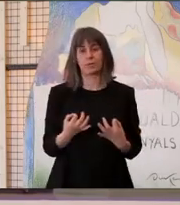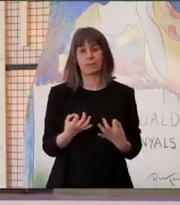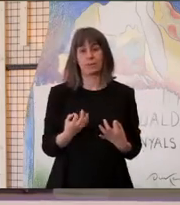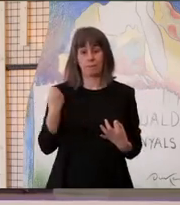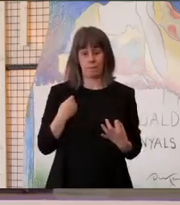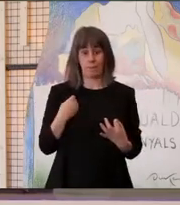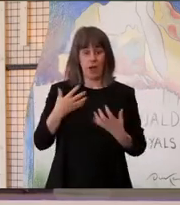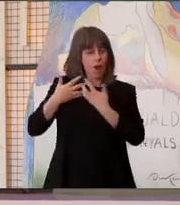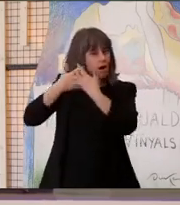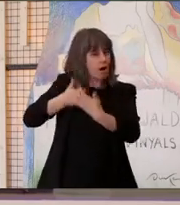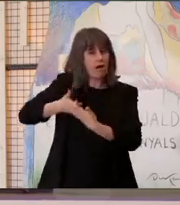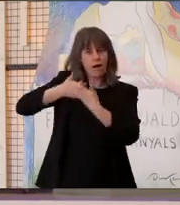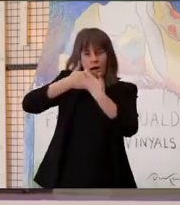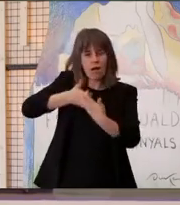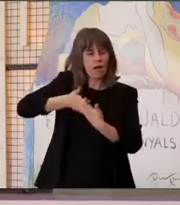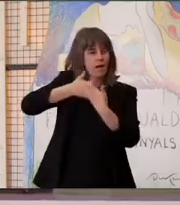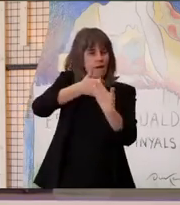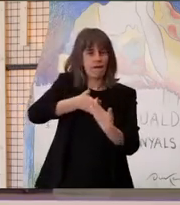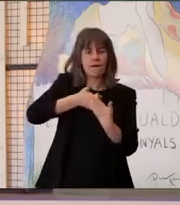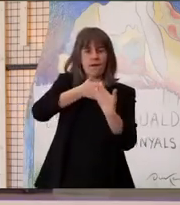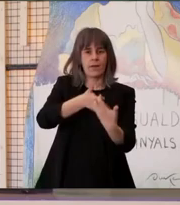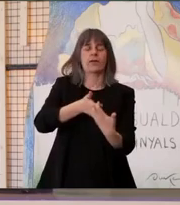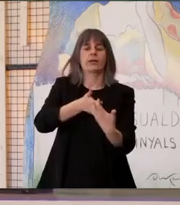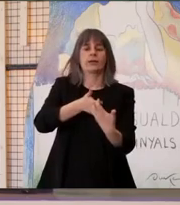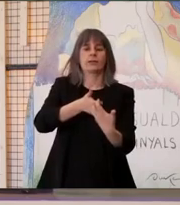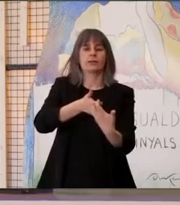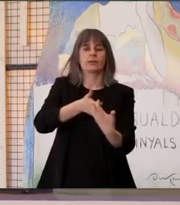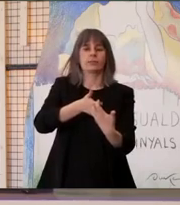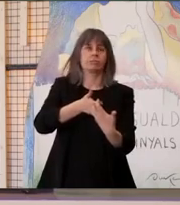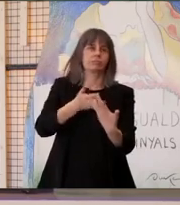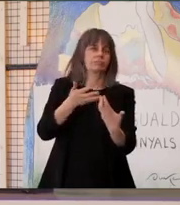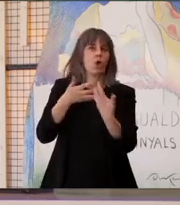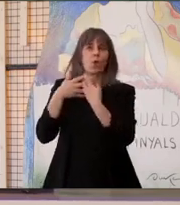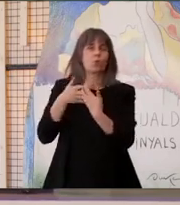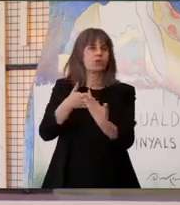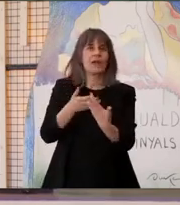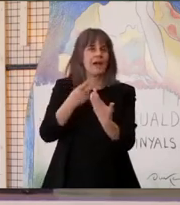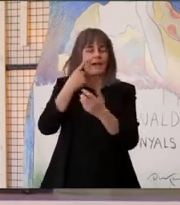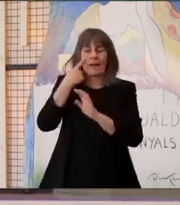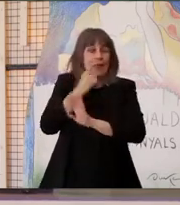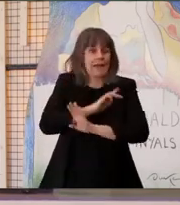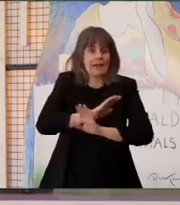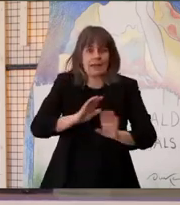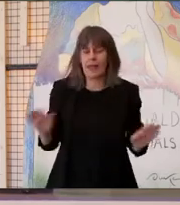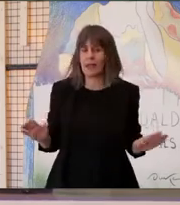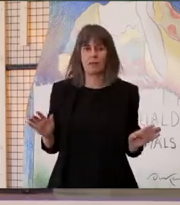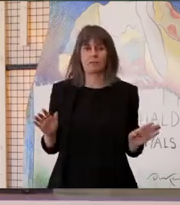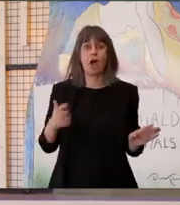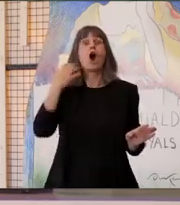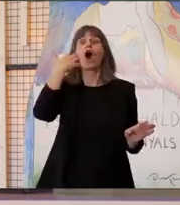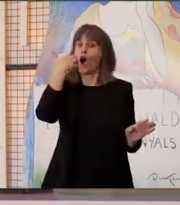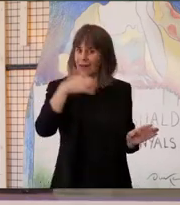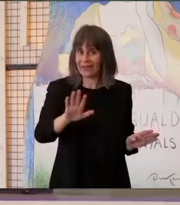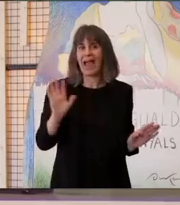que ha sido la lucha más increíble es verdad y la más original